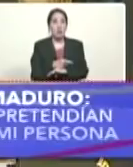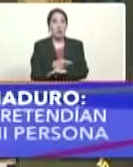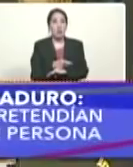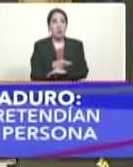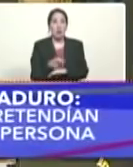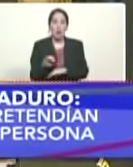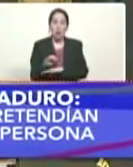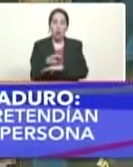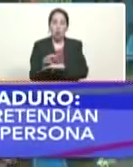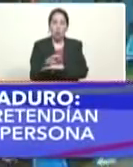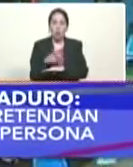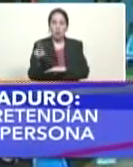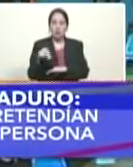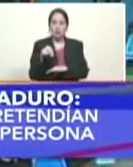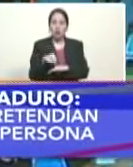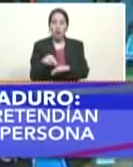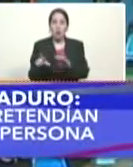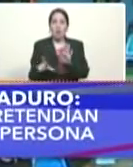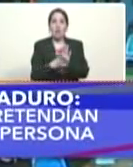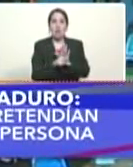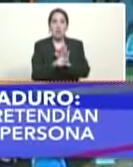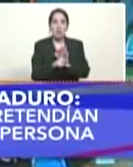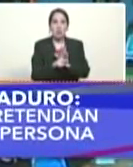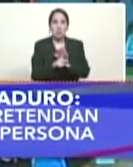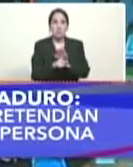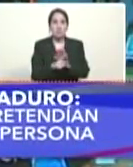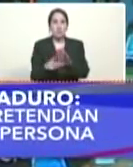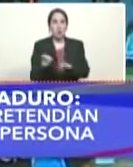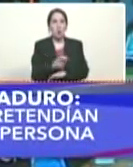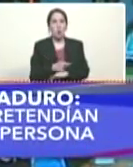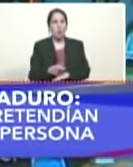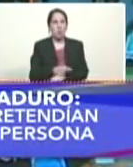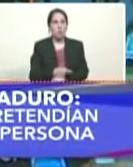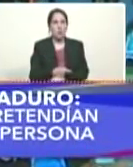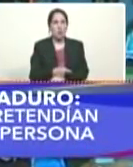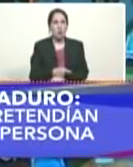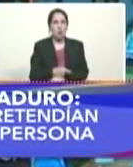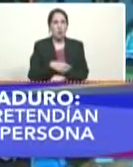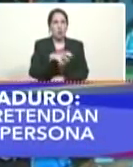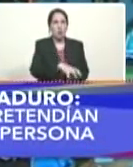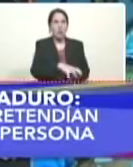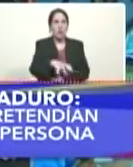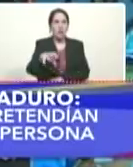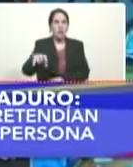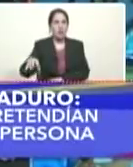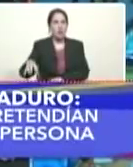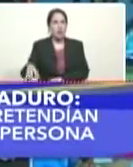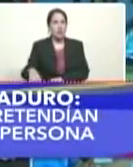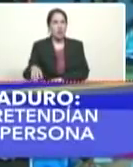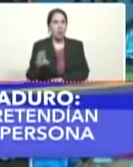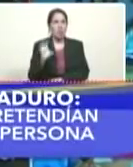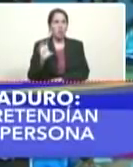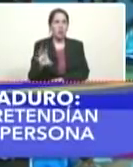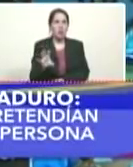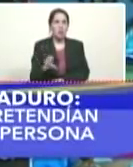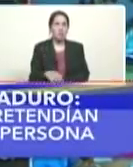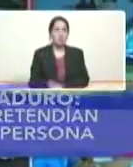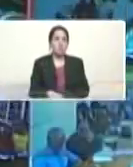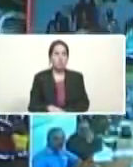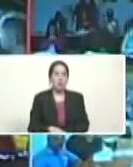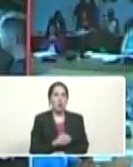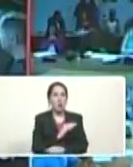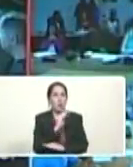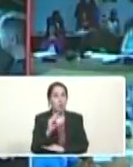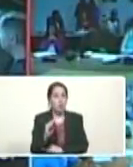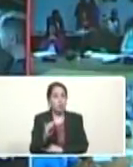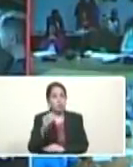el gobierno nacional legítimos los gobiernos estatales de todo el país los protectores el poder militar